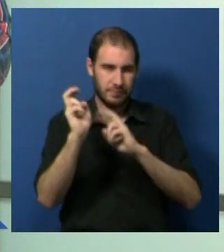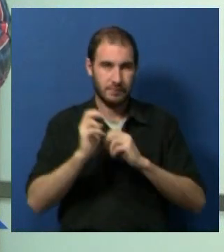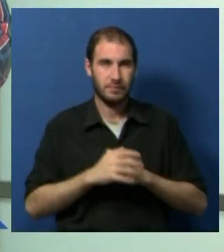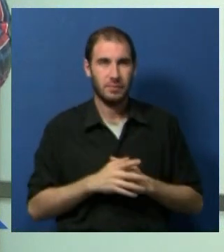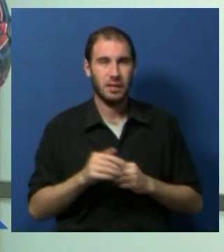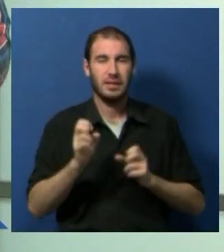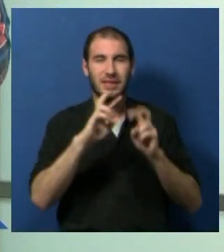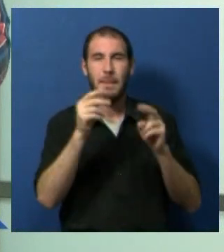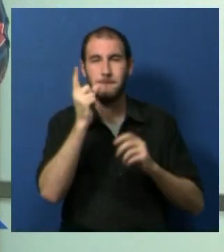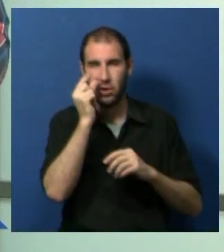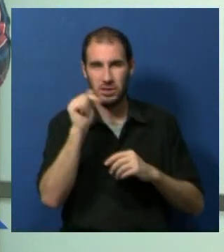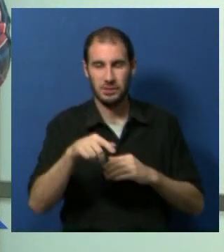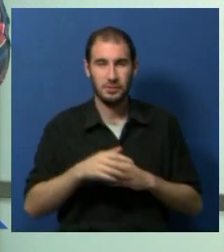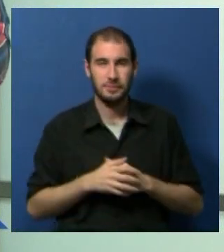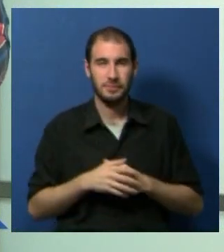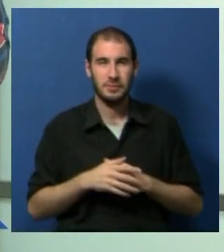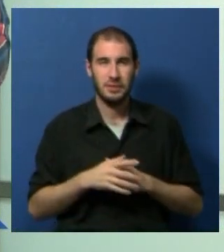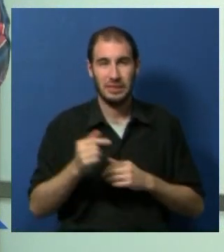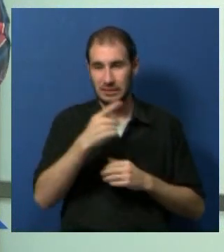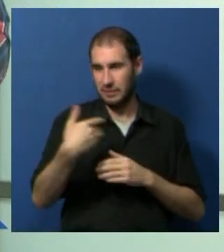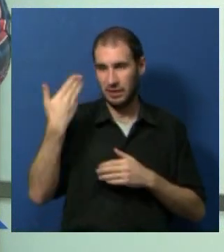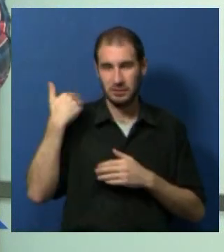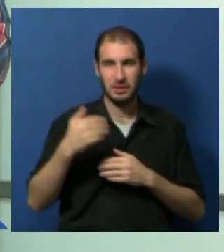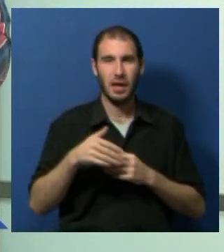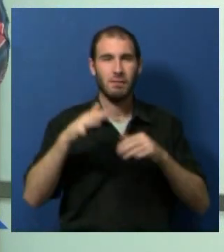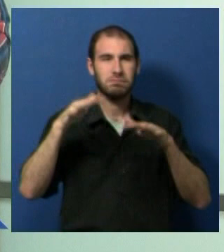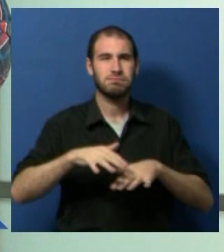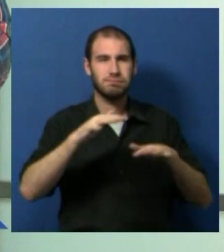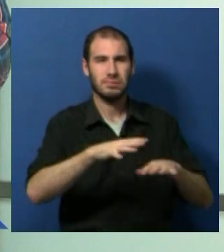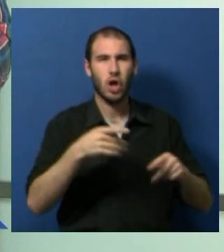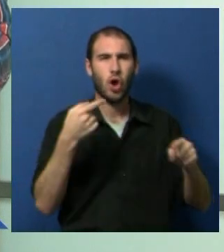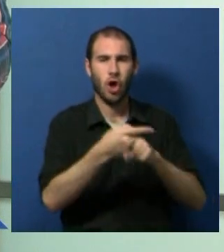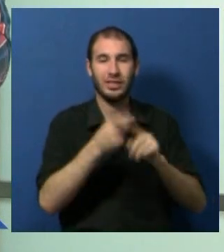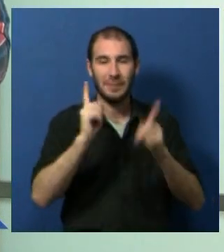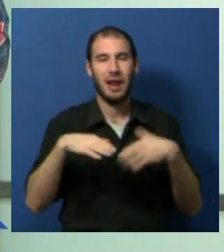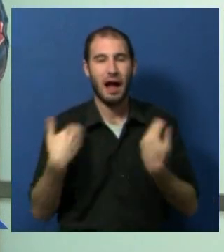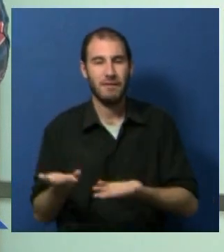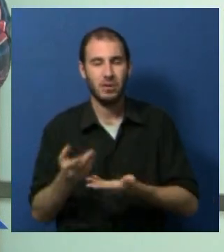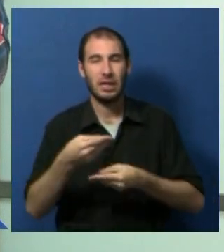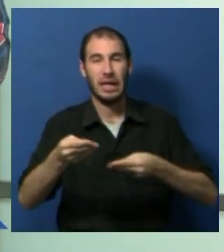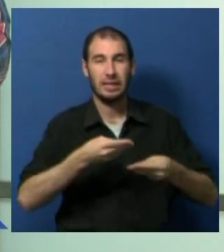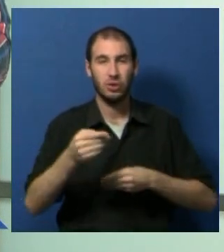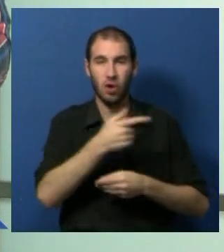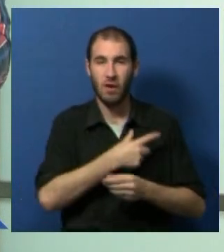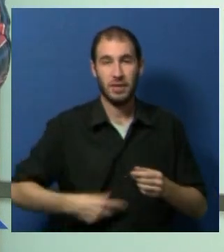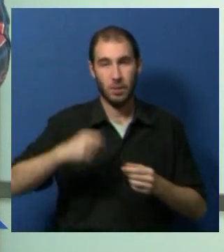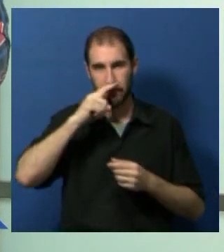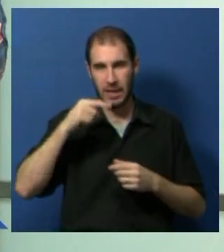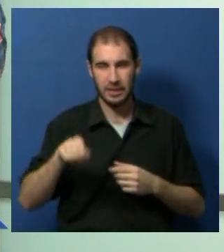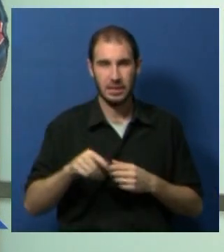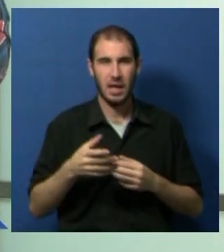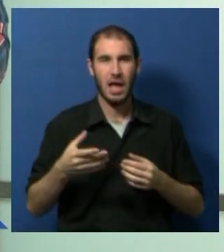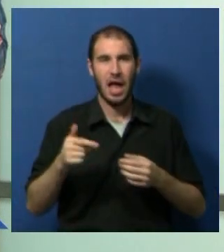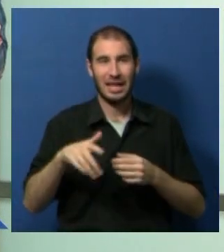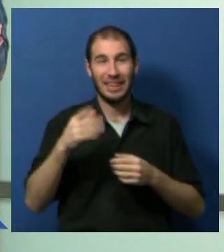lo llevo al plano político. En las últimas semanas hubo manifestaciones en contra y también a favor de la gestión y del gobierno de Mauricio Macri. La más